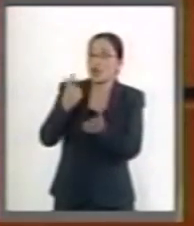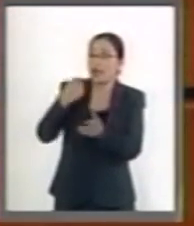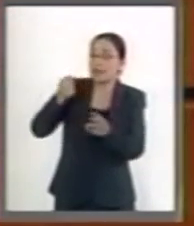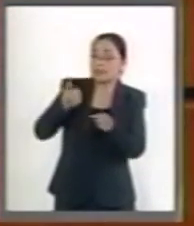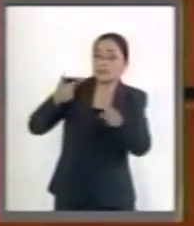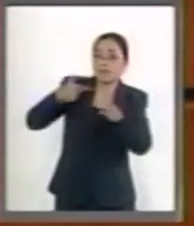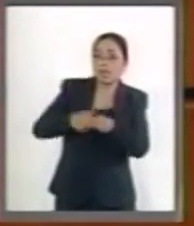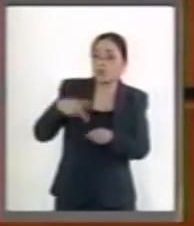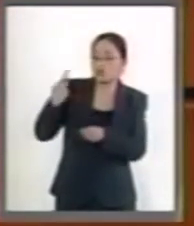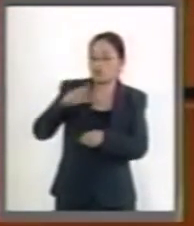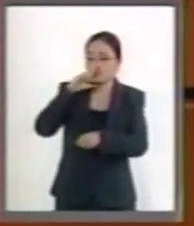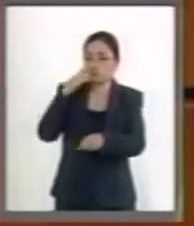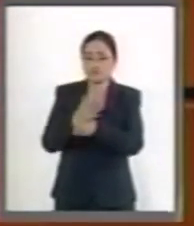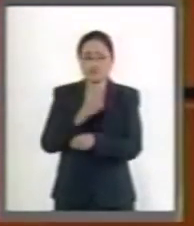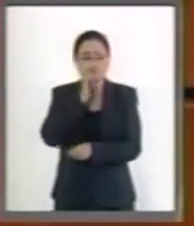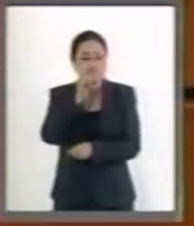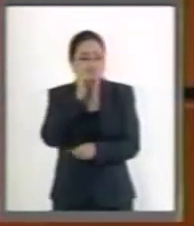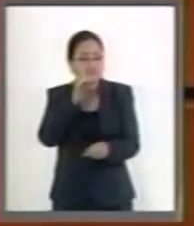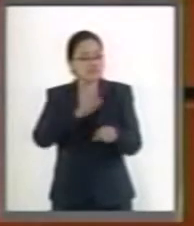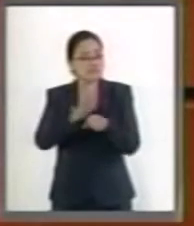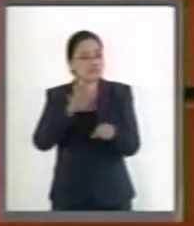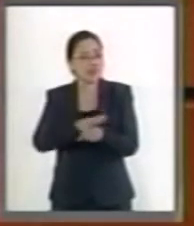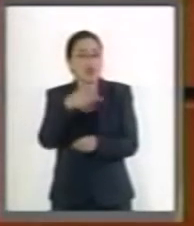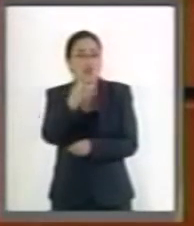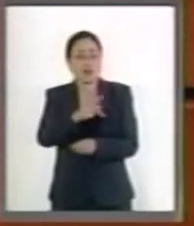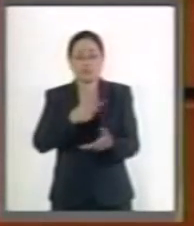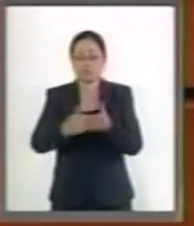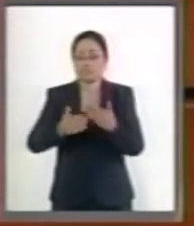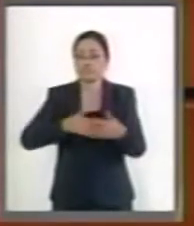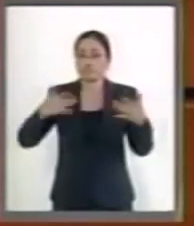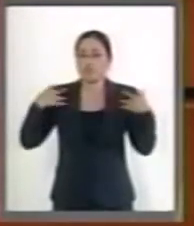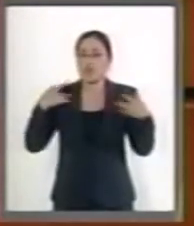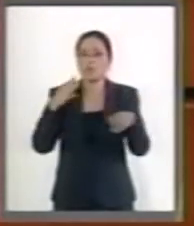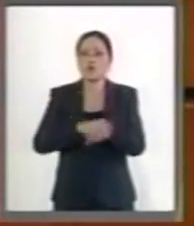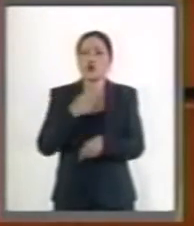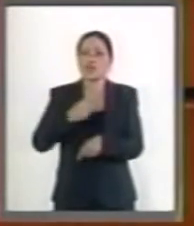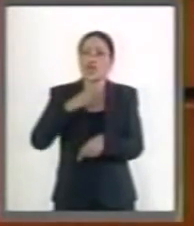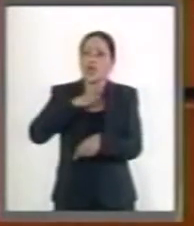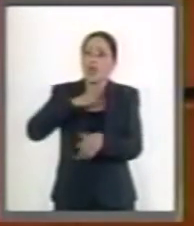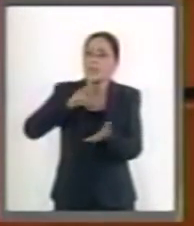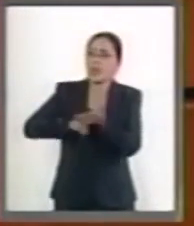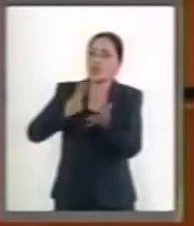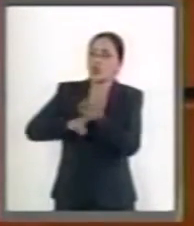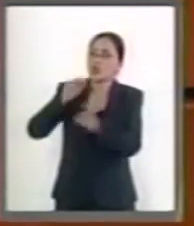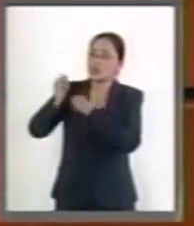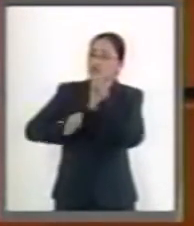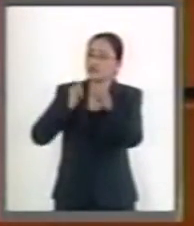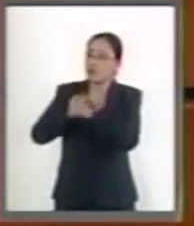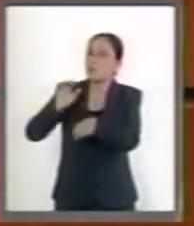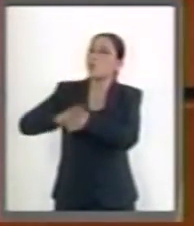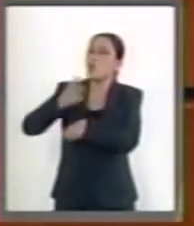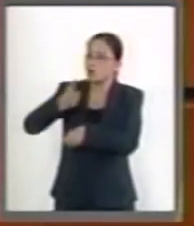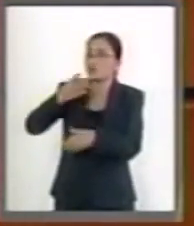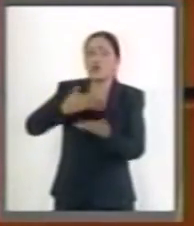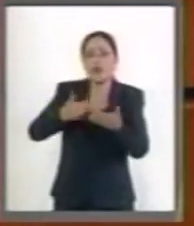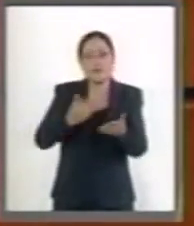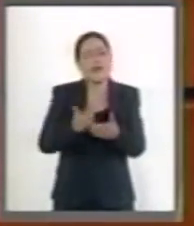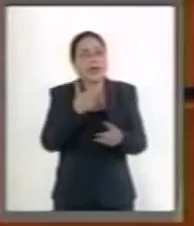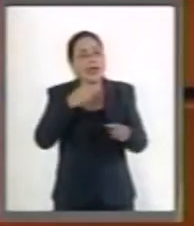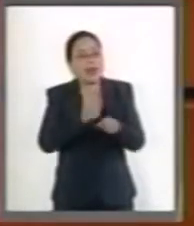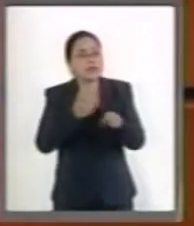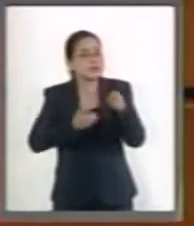son su responsabilidad, que estos se van a deber a movimientos en los precios internacionales de la